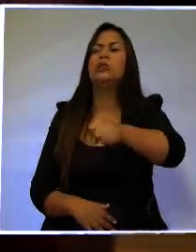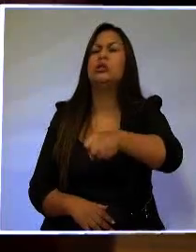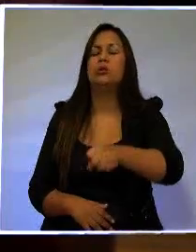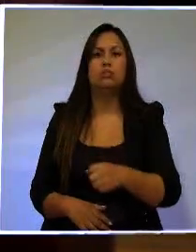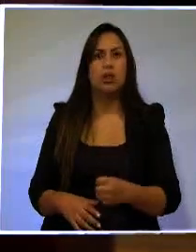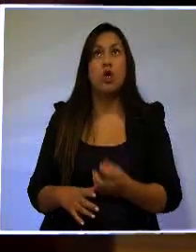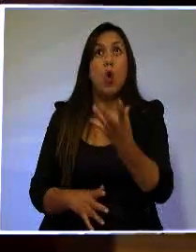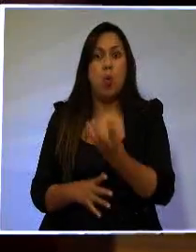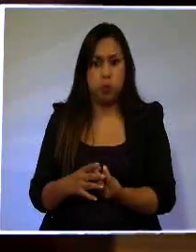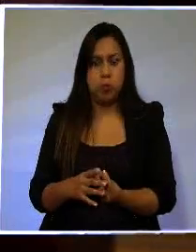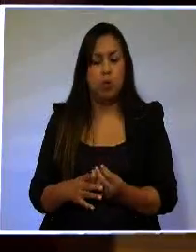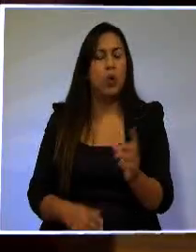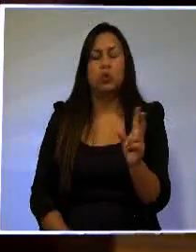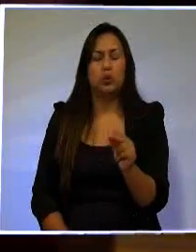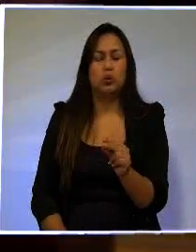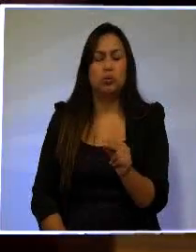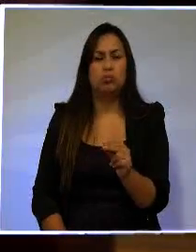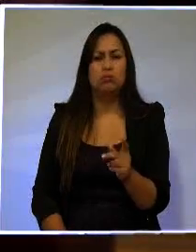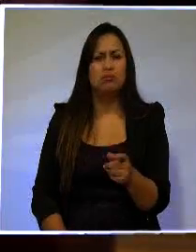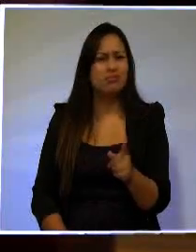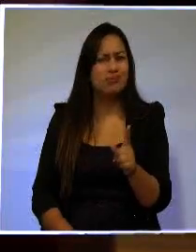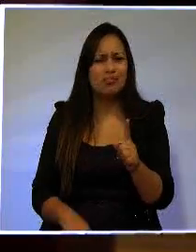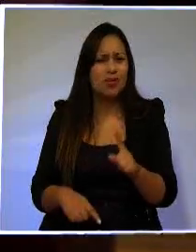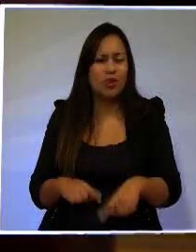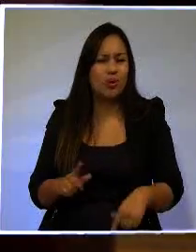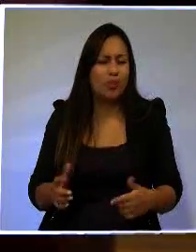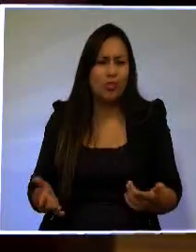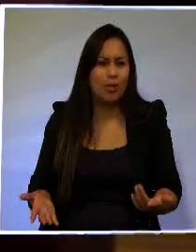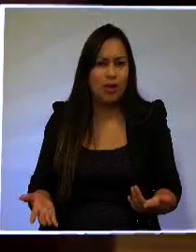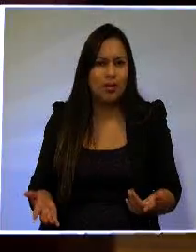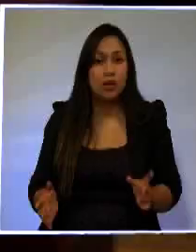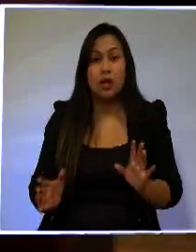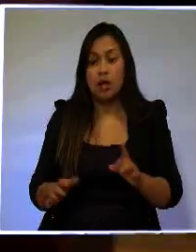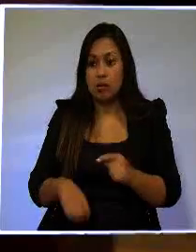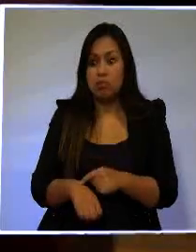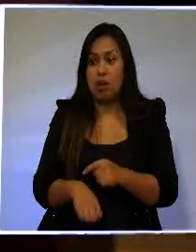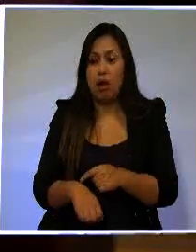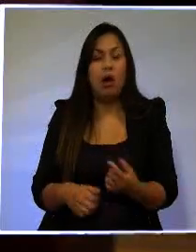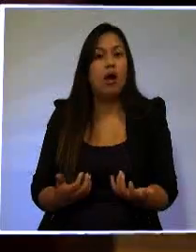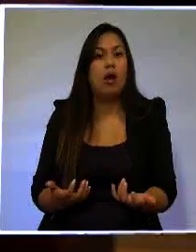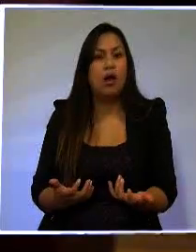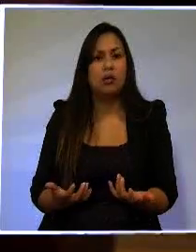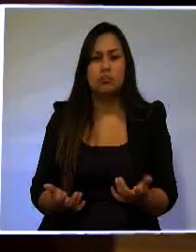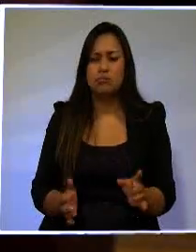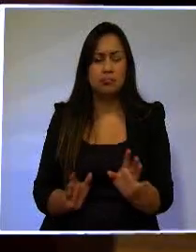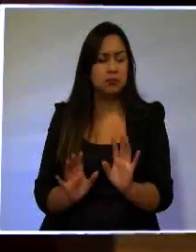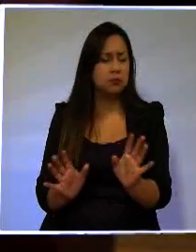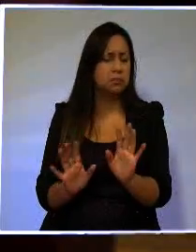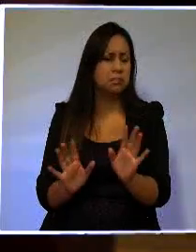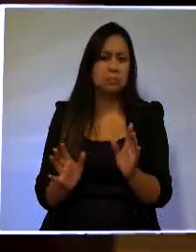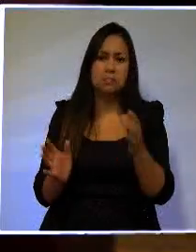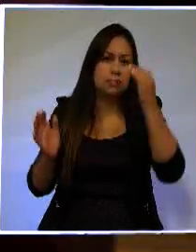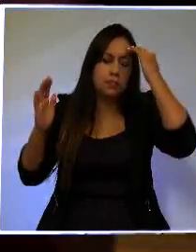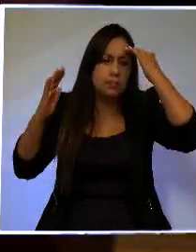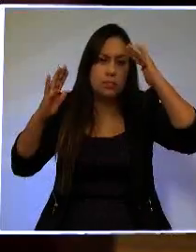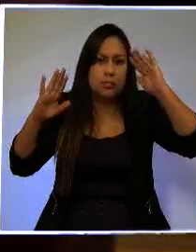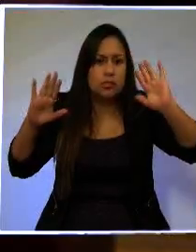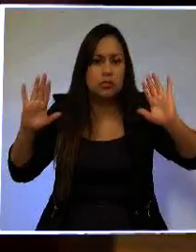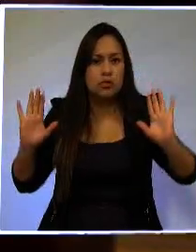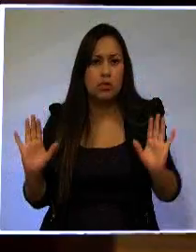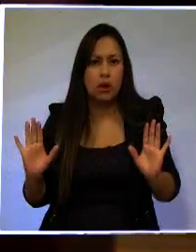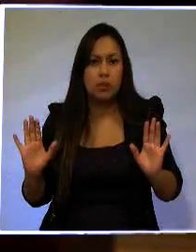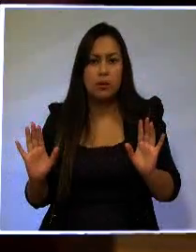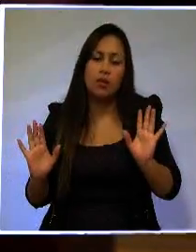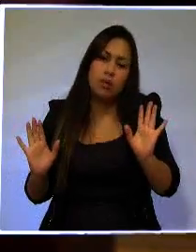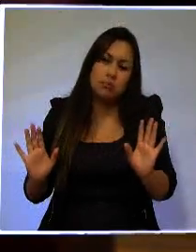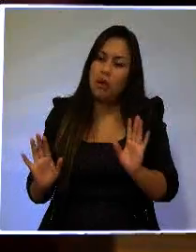cuanto a fenómenos naturales es indicar el momento el tamaño en que puede ocurrir tal tal fenómeno no lo